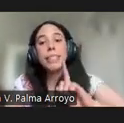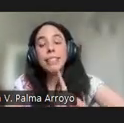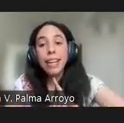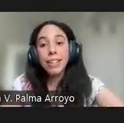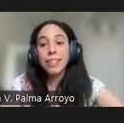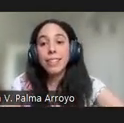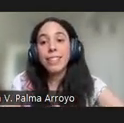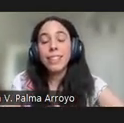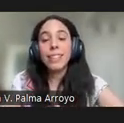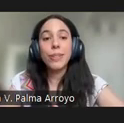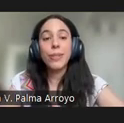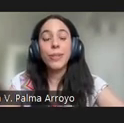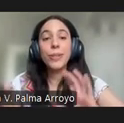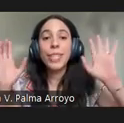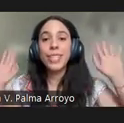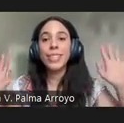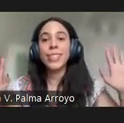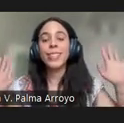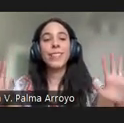Voy a hacer